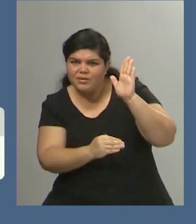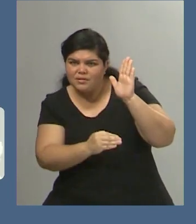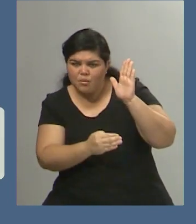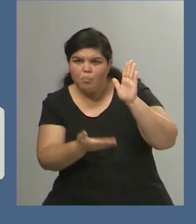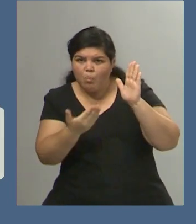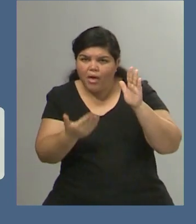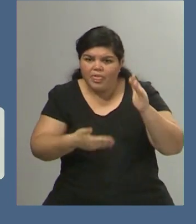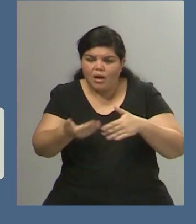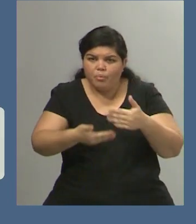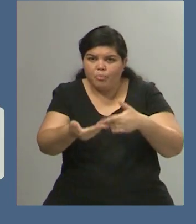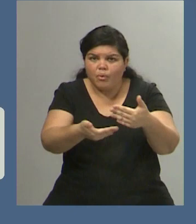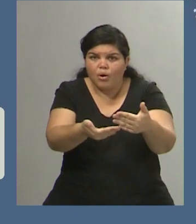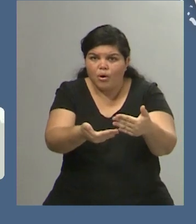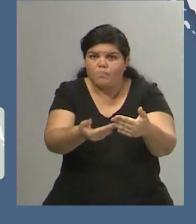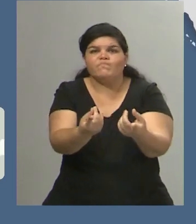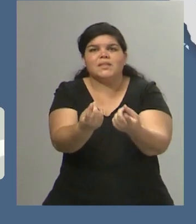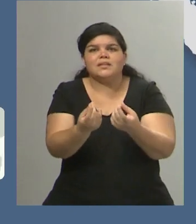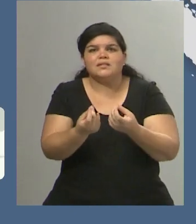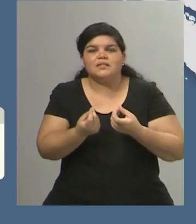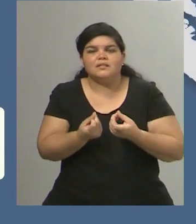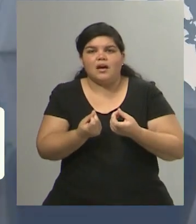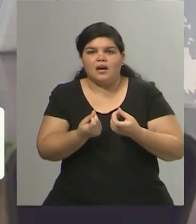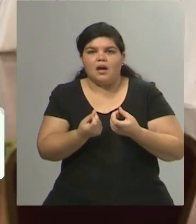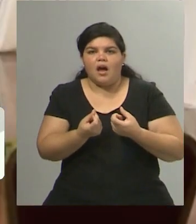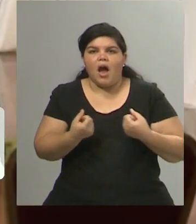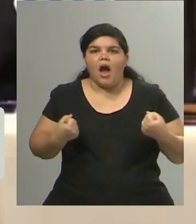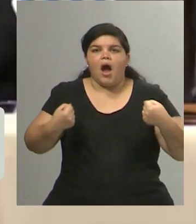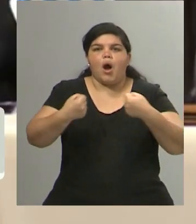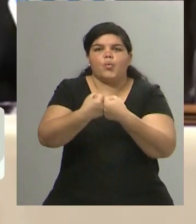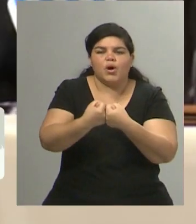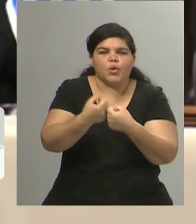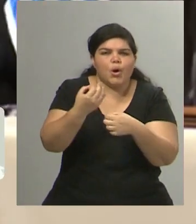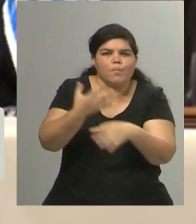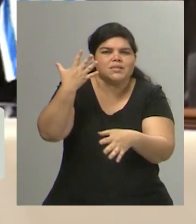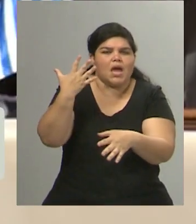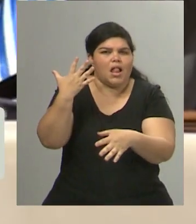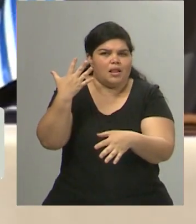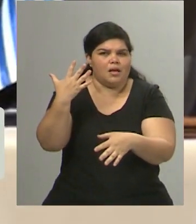Mercosur haga acuerdos de comercio preferencial